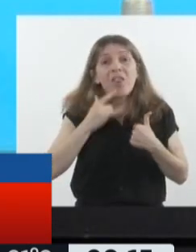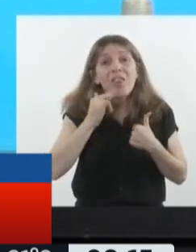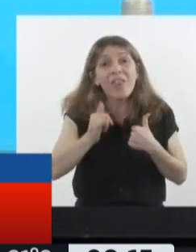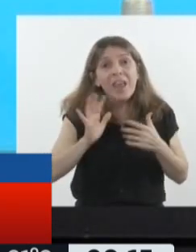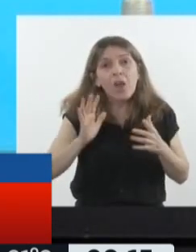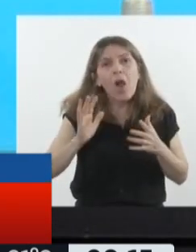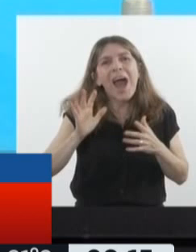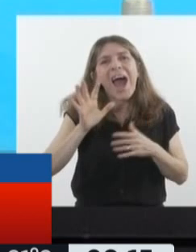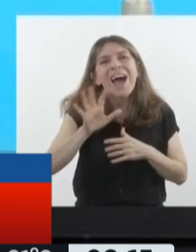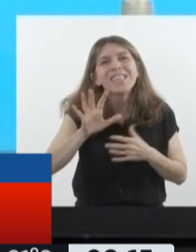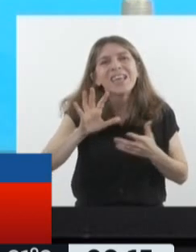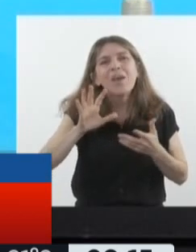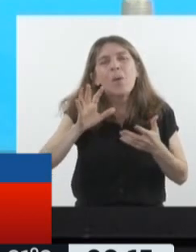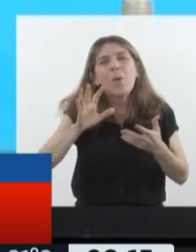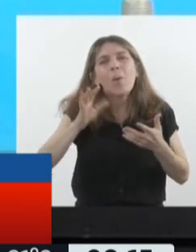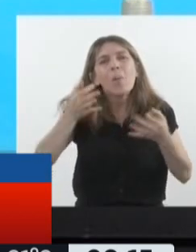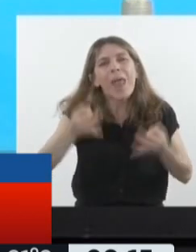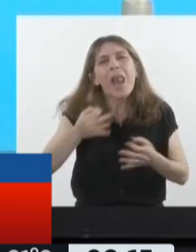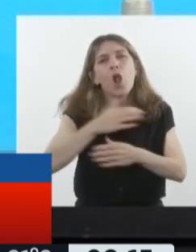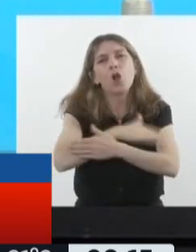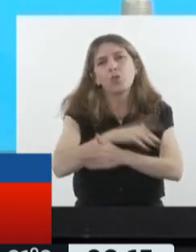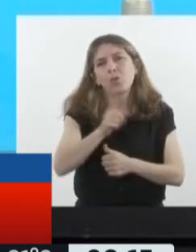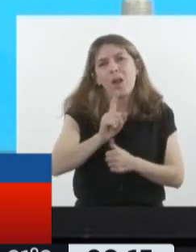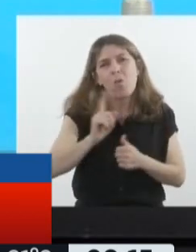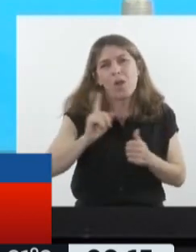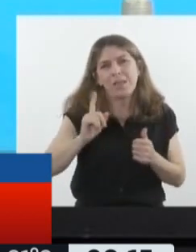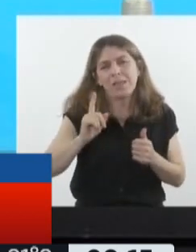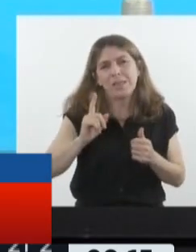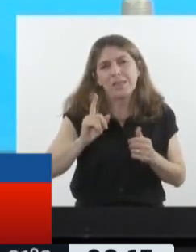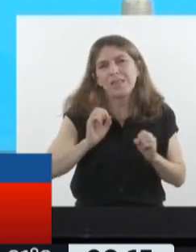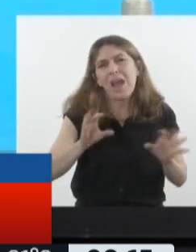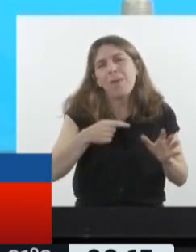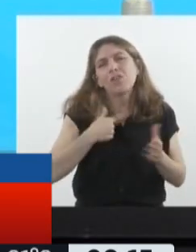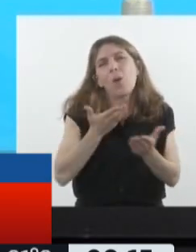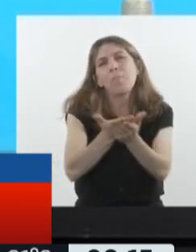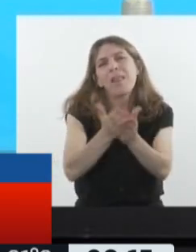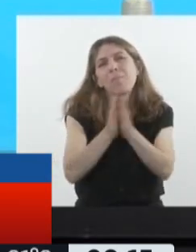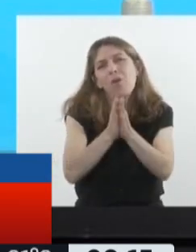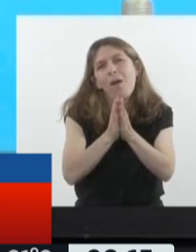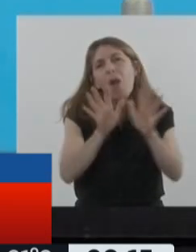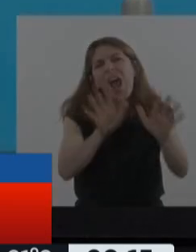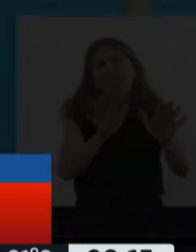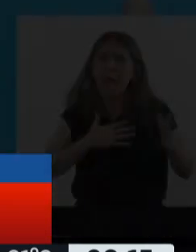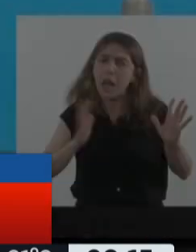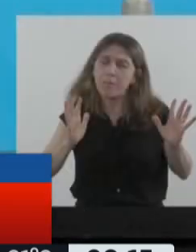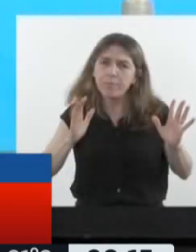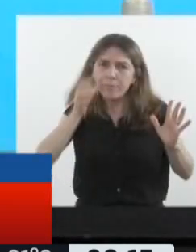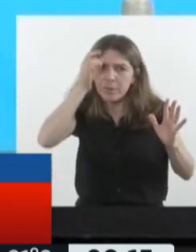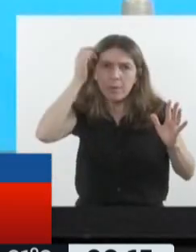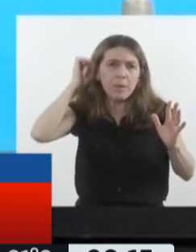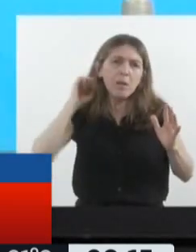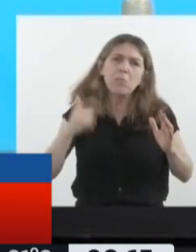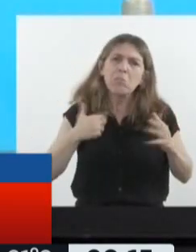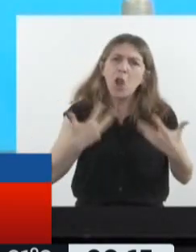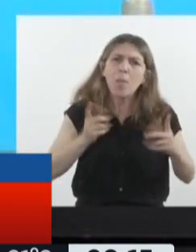que esas no son buenas prácticas. Y yo les pido a todos que no practiquemos esos modos. A mí no me molesta